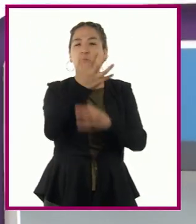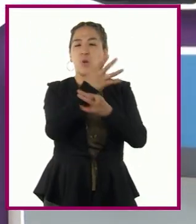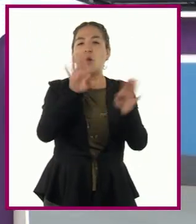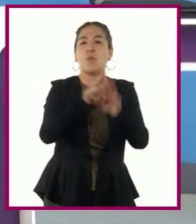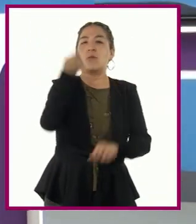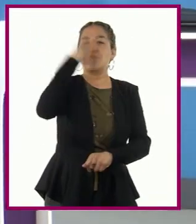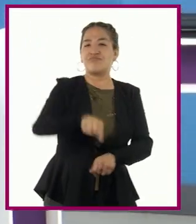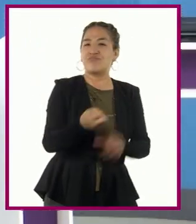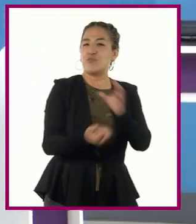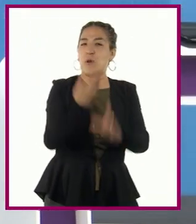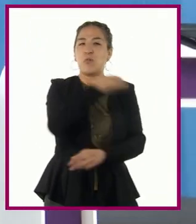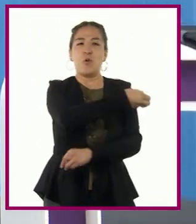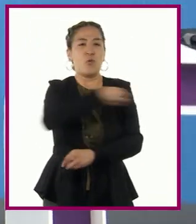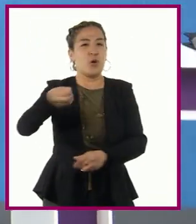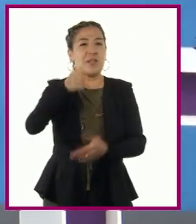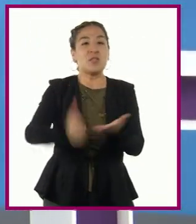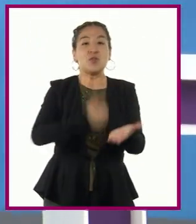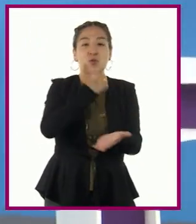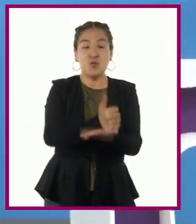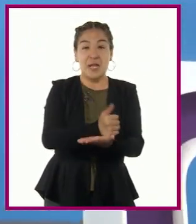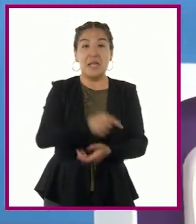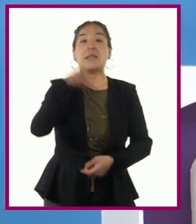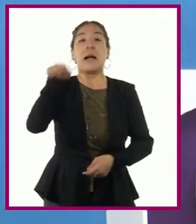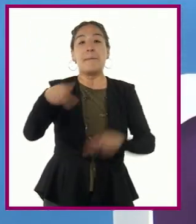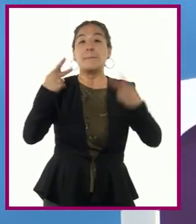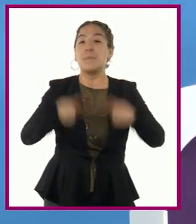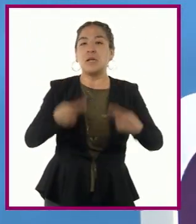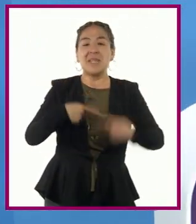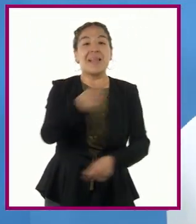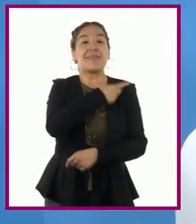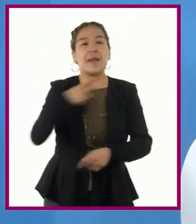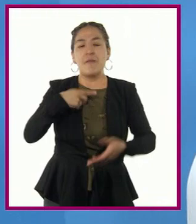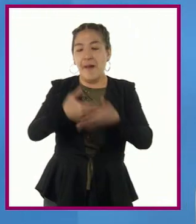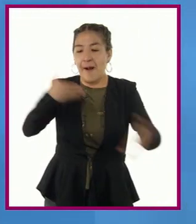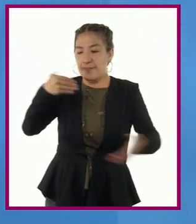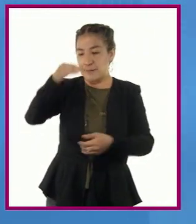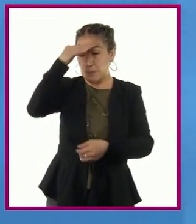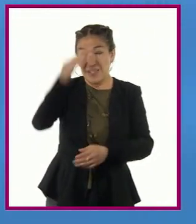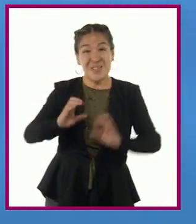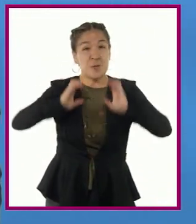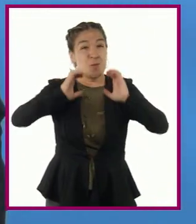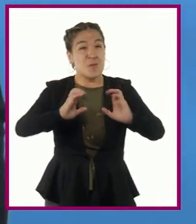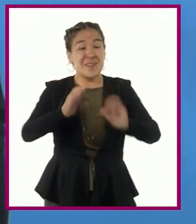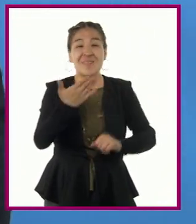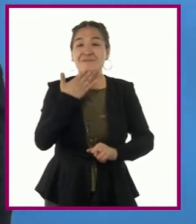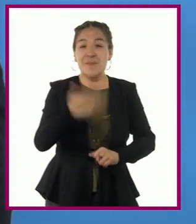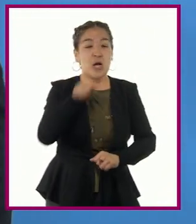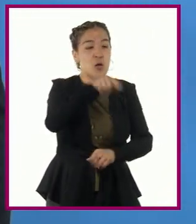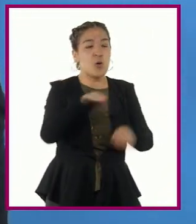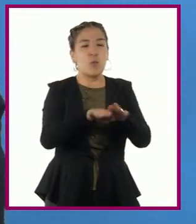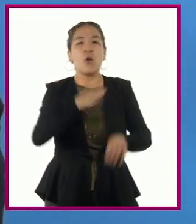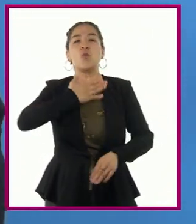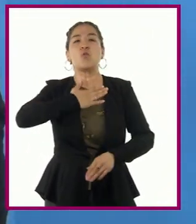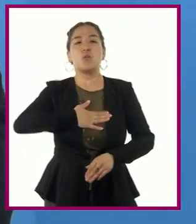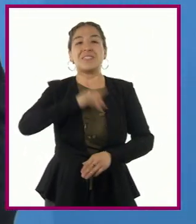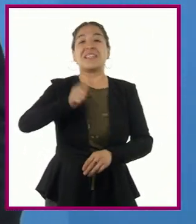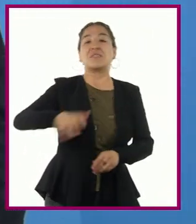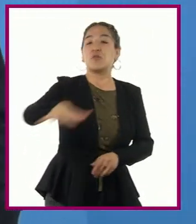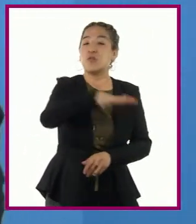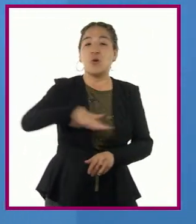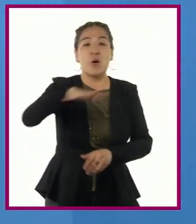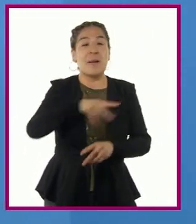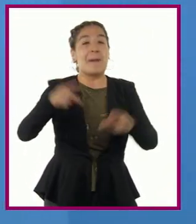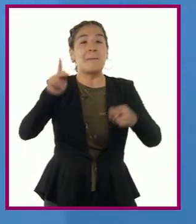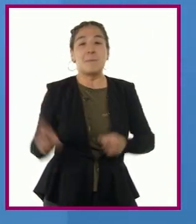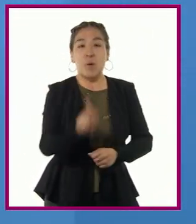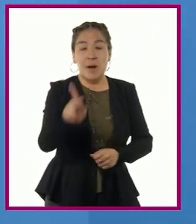urbano: los intendentes deberían de prevenir con igual cuidado a las justicias de todos los pueblos